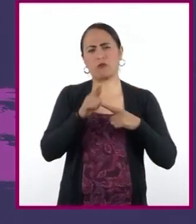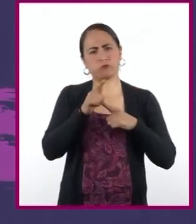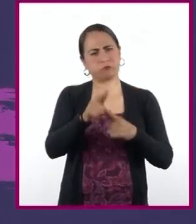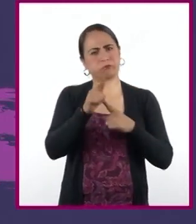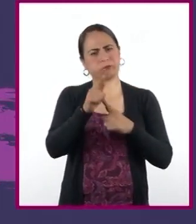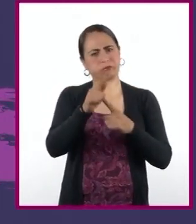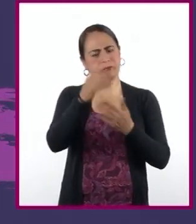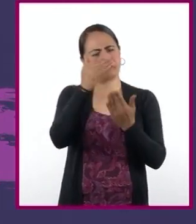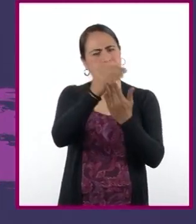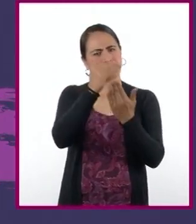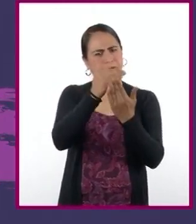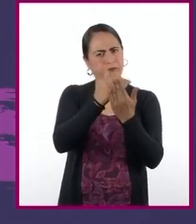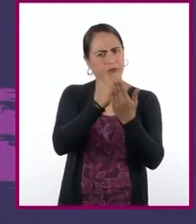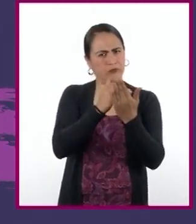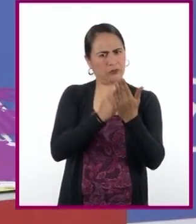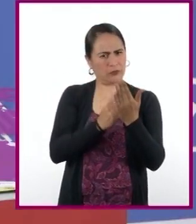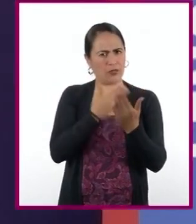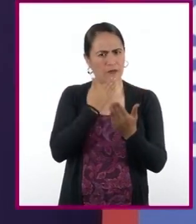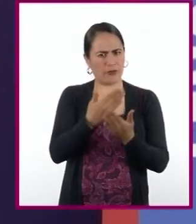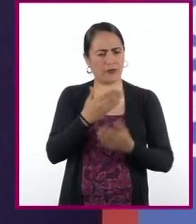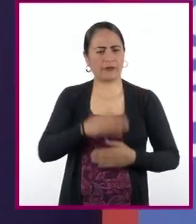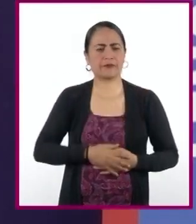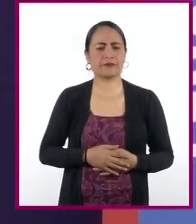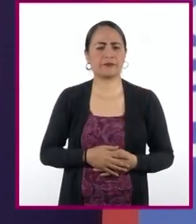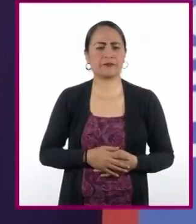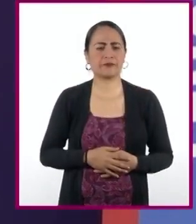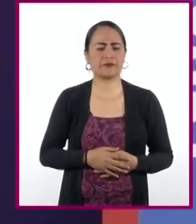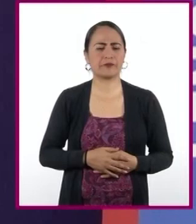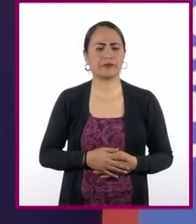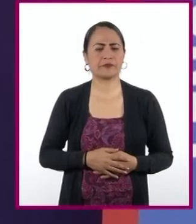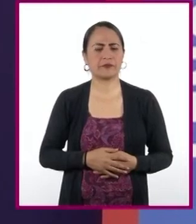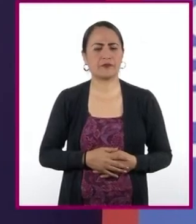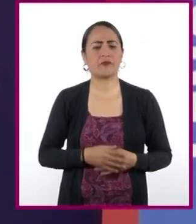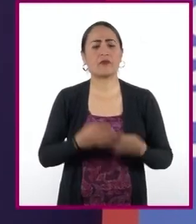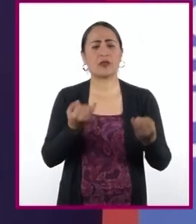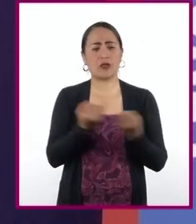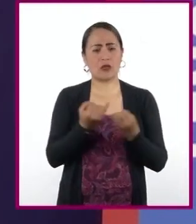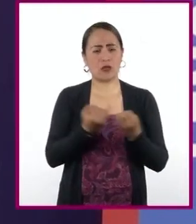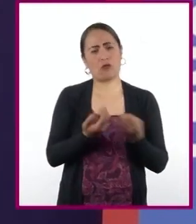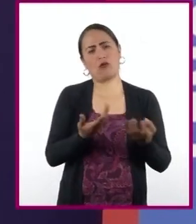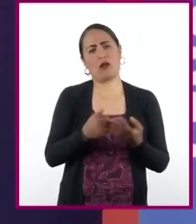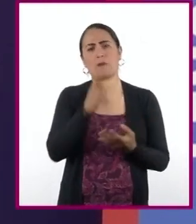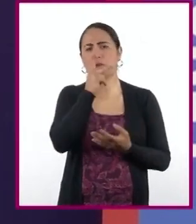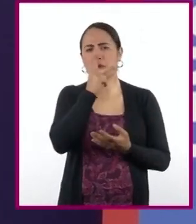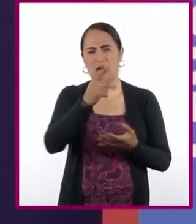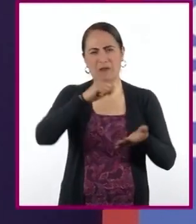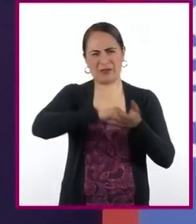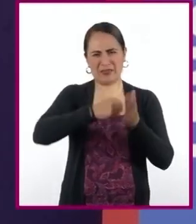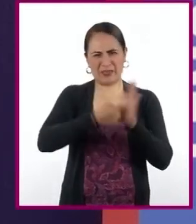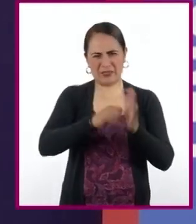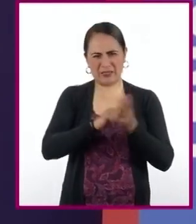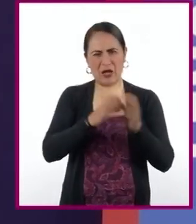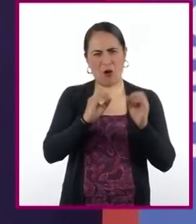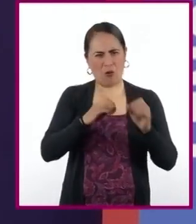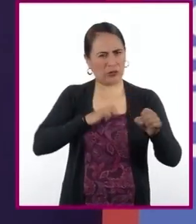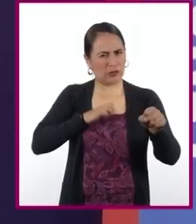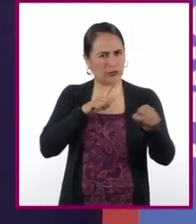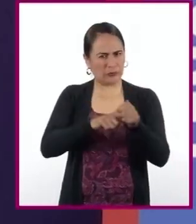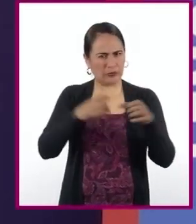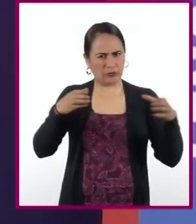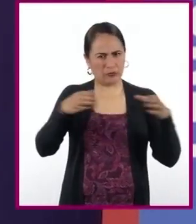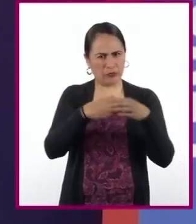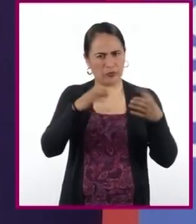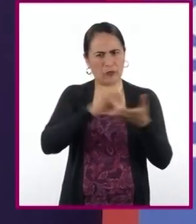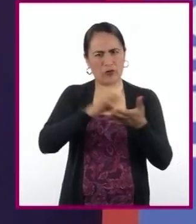y una gestión controlada. También puede utilizar un lenguaje técnico o especializado, en algunos casos como